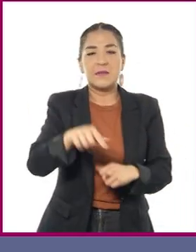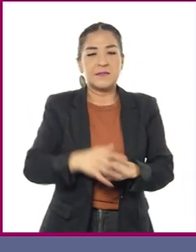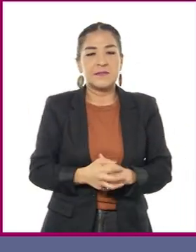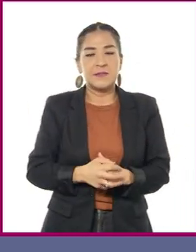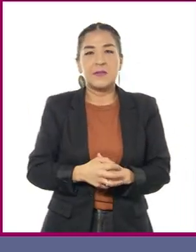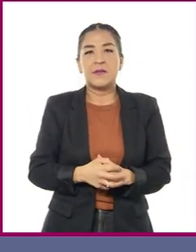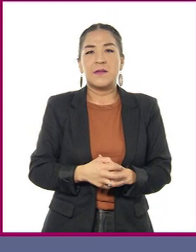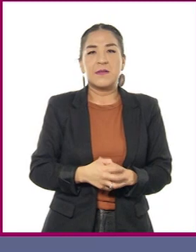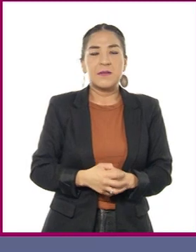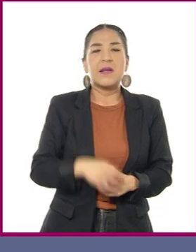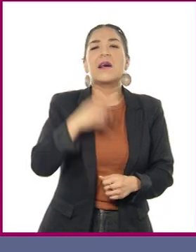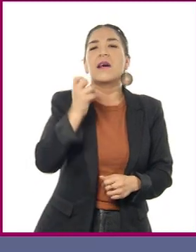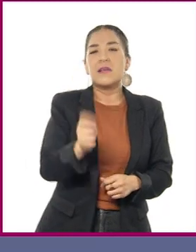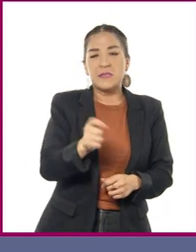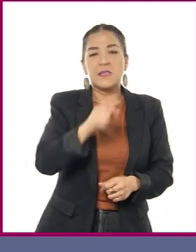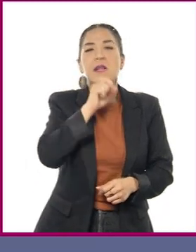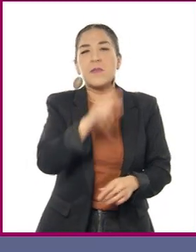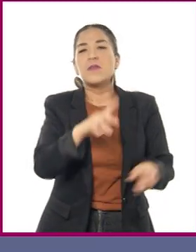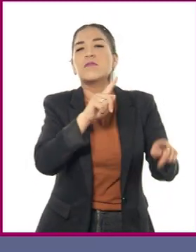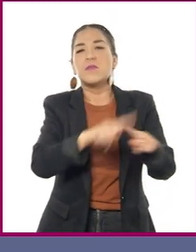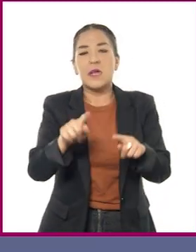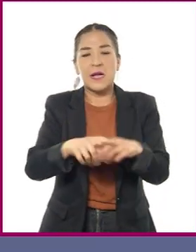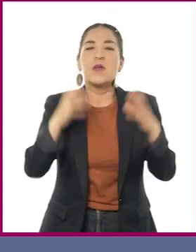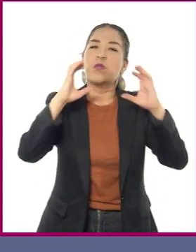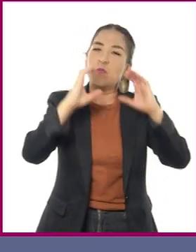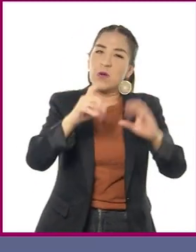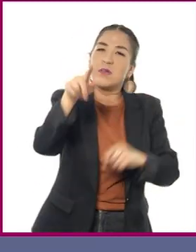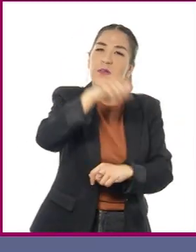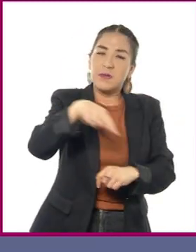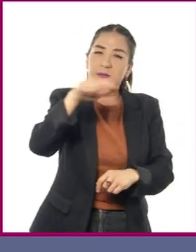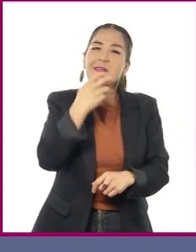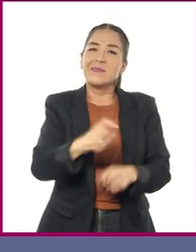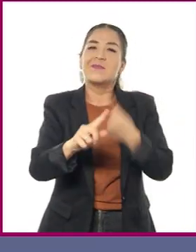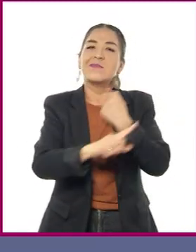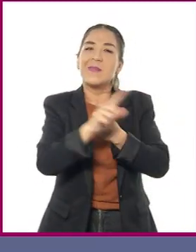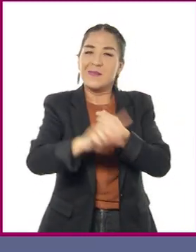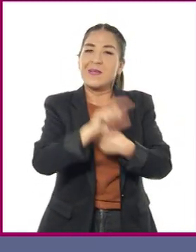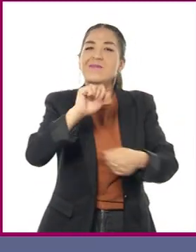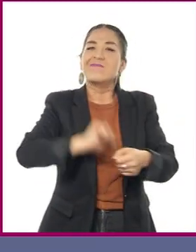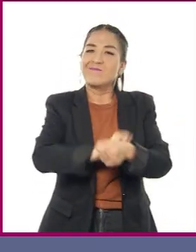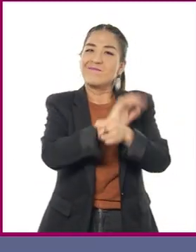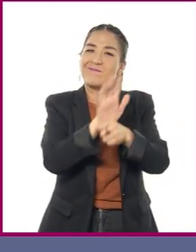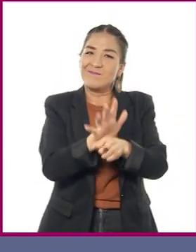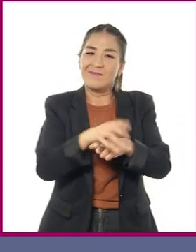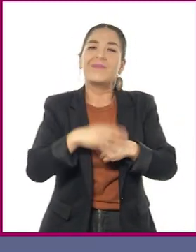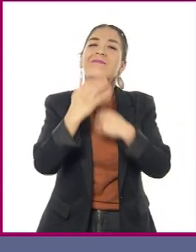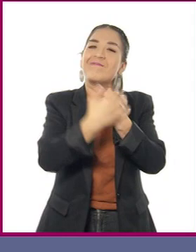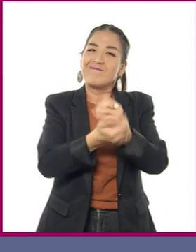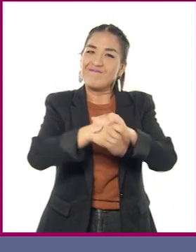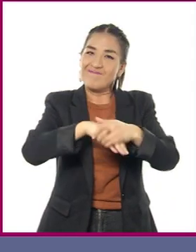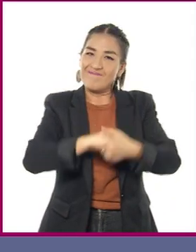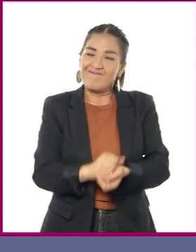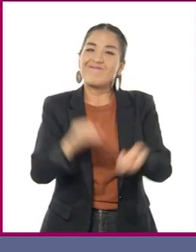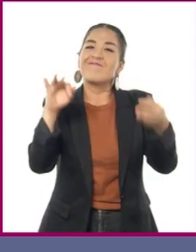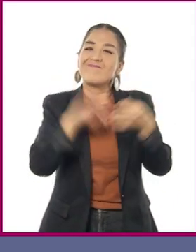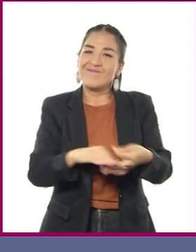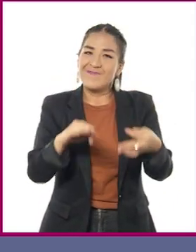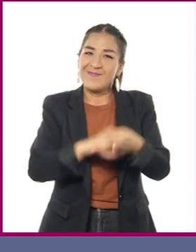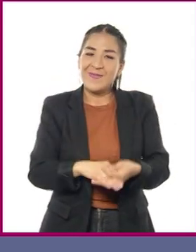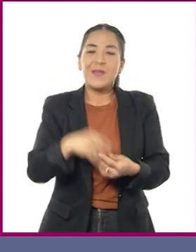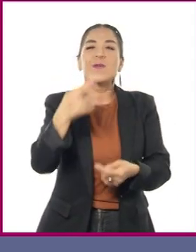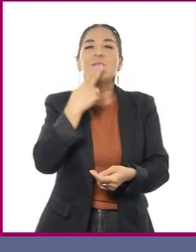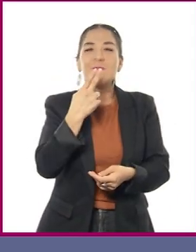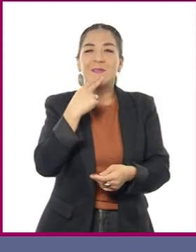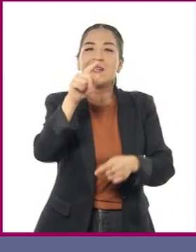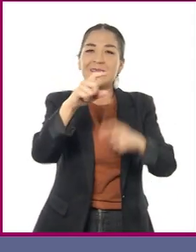la ocasión para reiterarte que te cuides en esta época de pandemia. Lávate las manos frecuentemente,